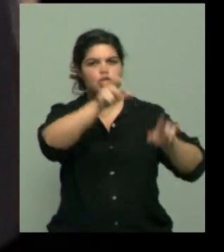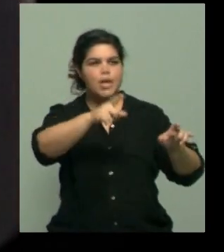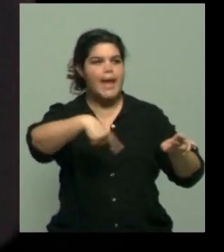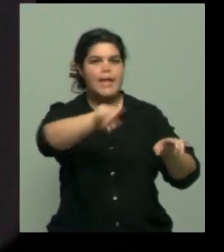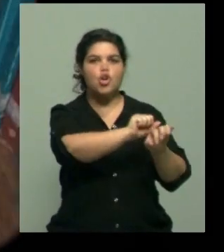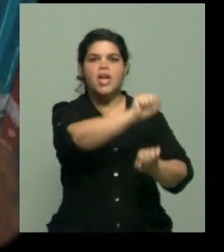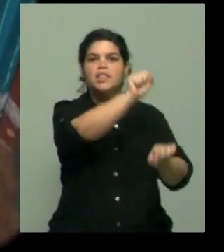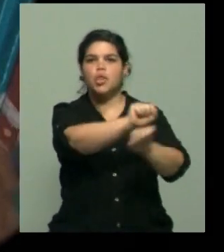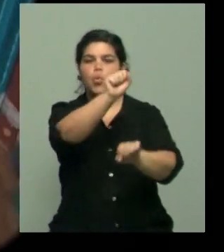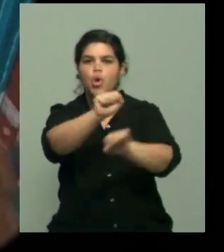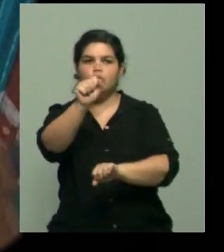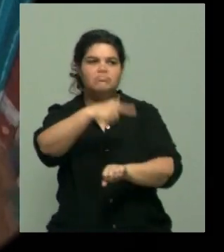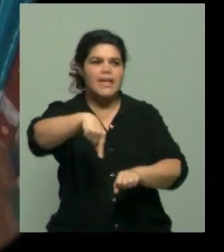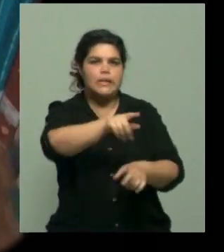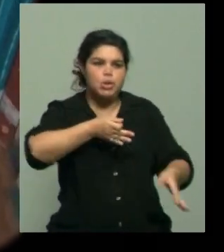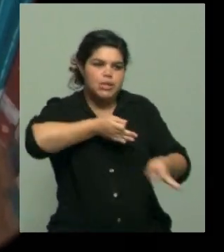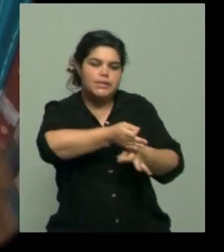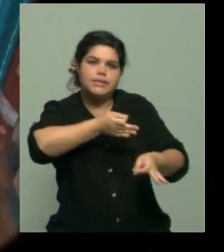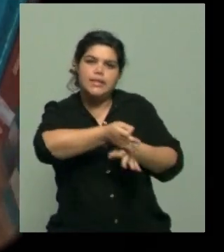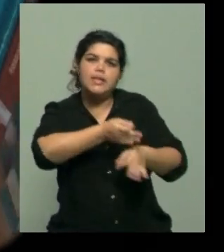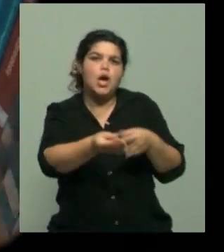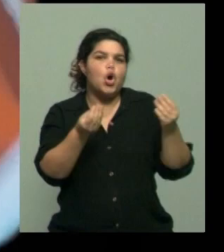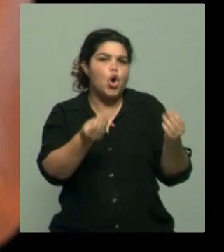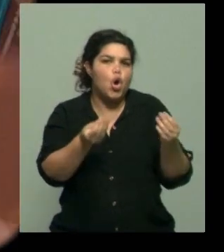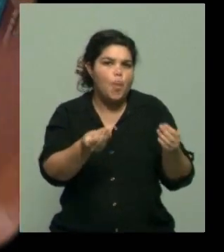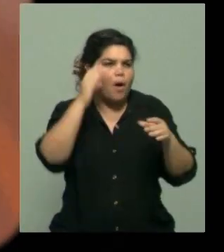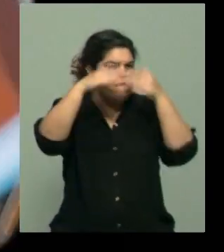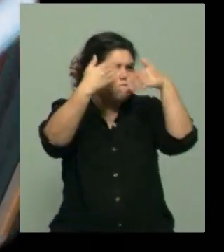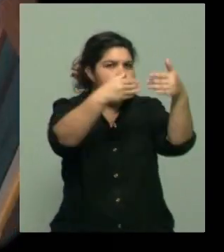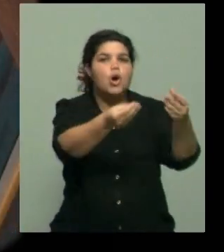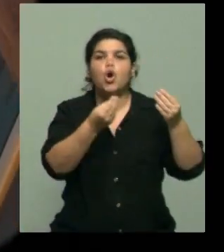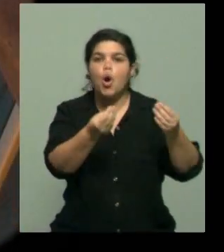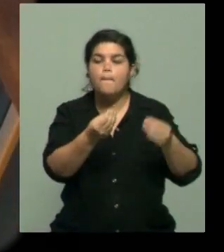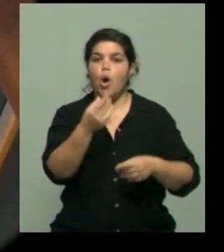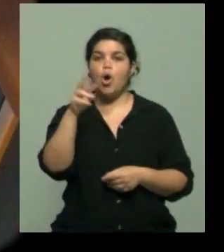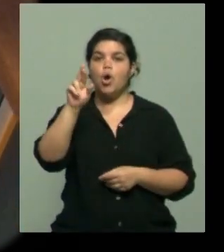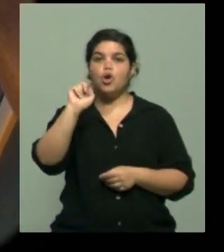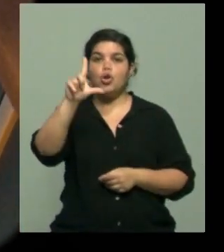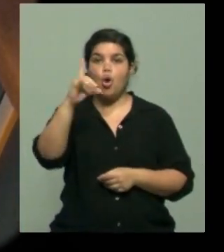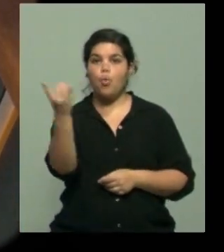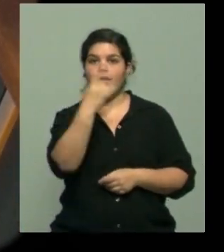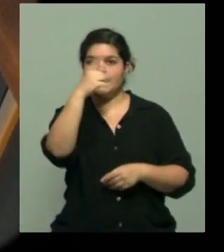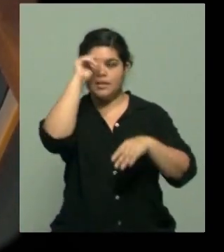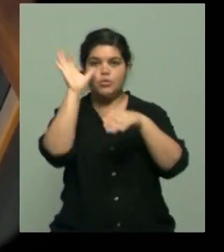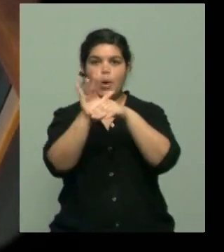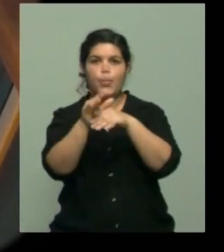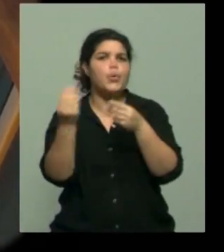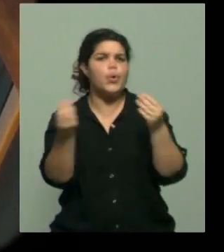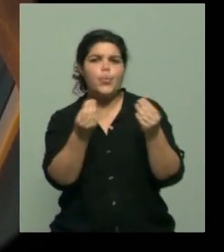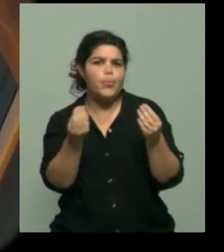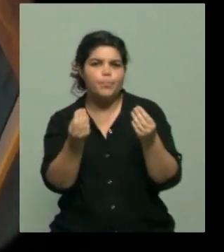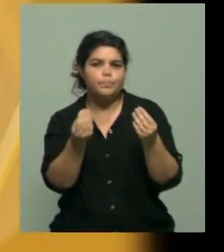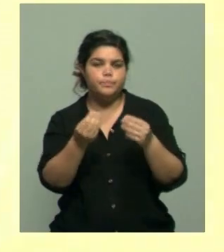la instrucción y la preparación de los docentes? ¿Y cuál es el rol de la Universidad Nacional de Cuyo?